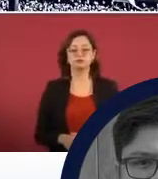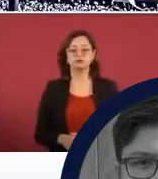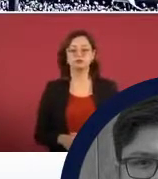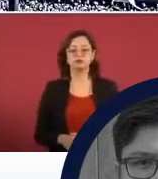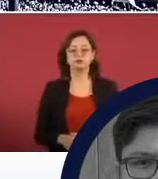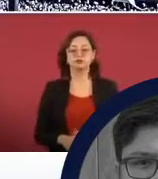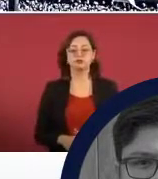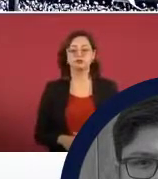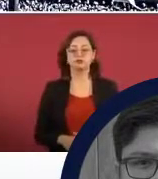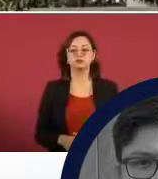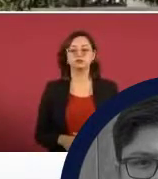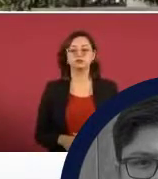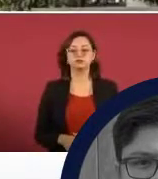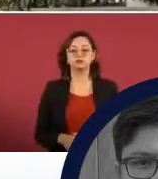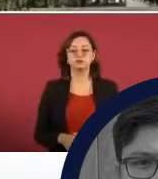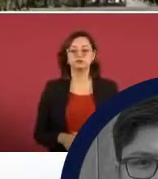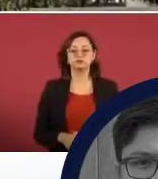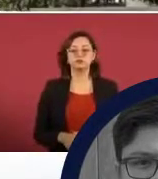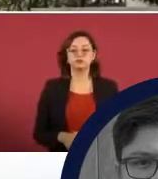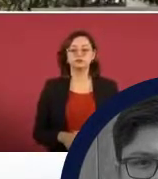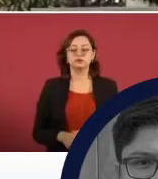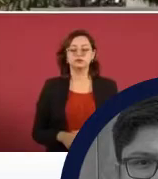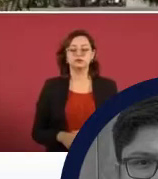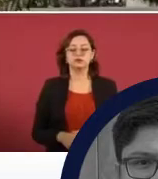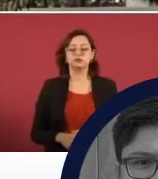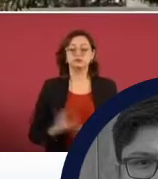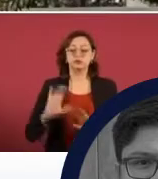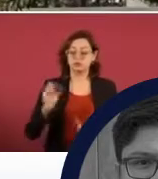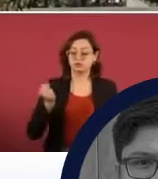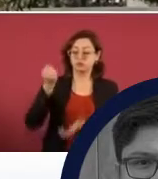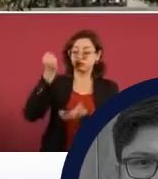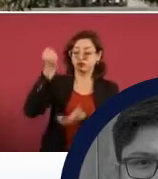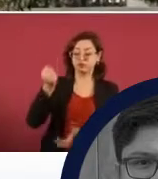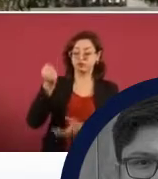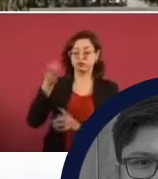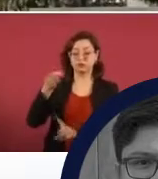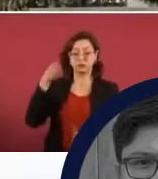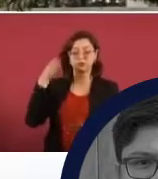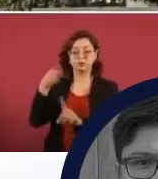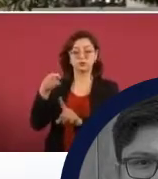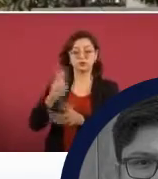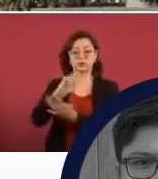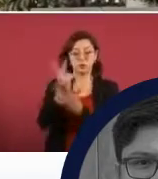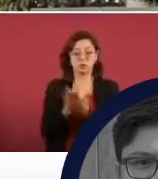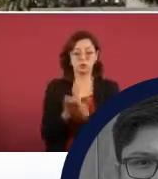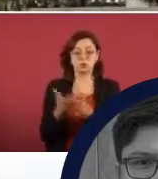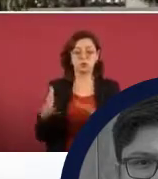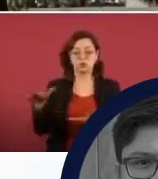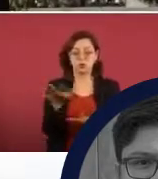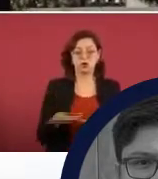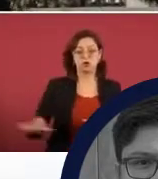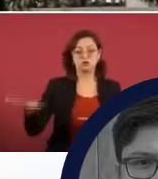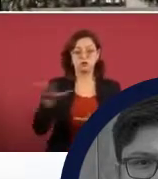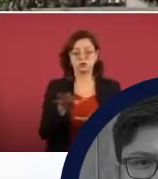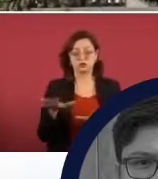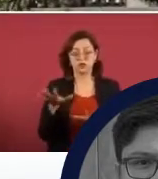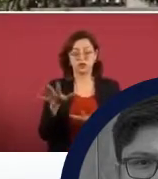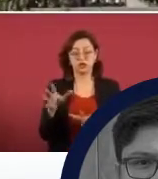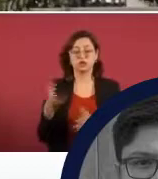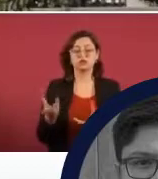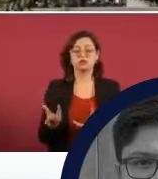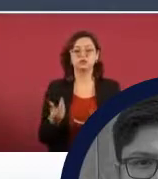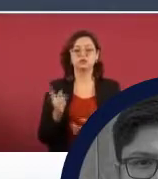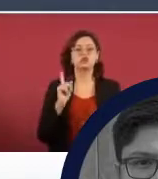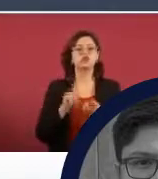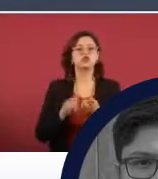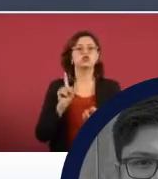el presupuesto, lo está viendo, lo está utilizando, le está dando un uso para insertarse,